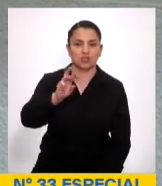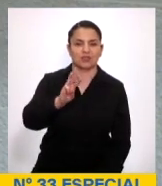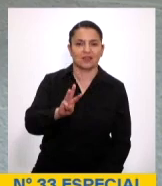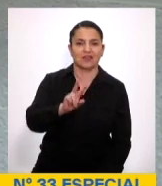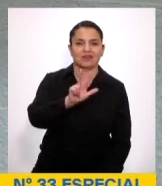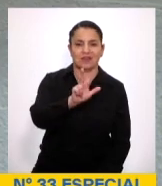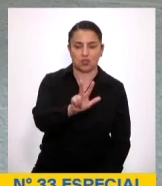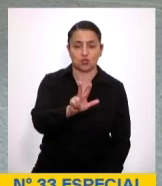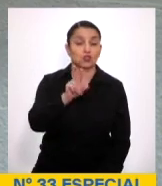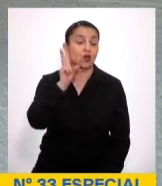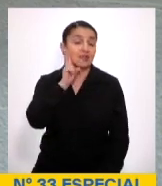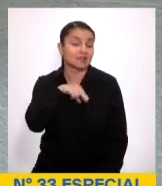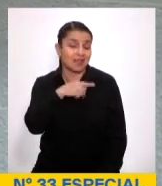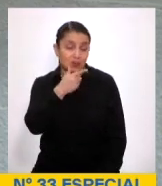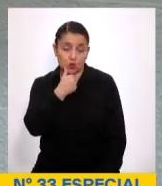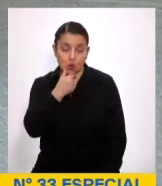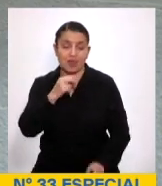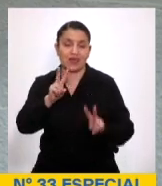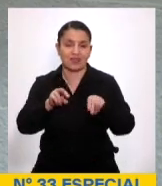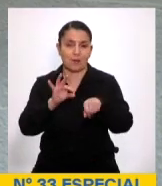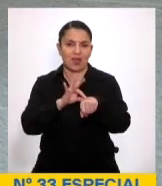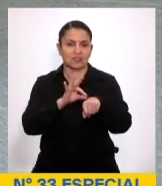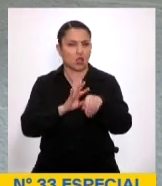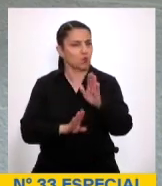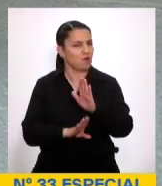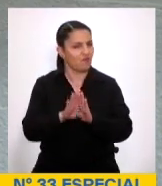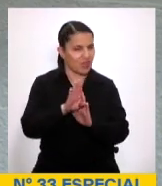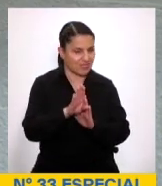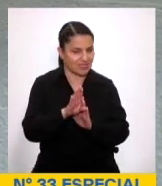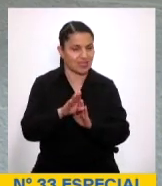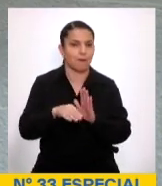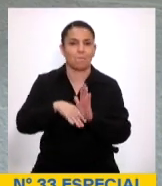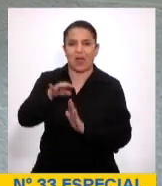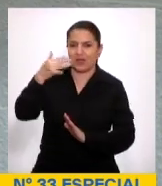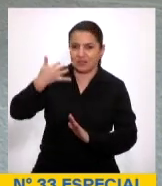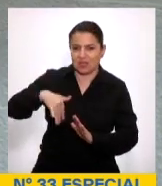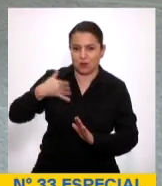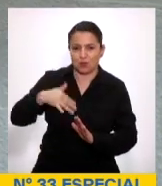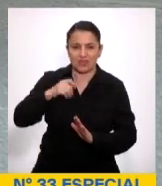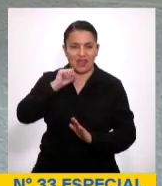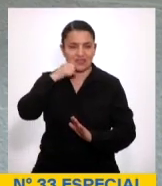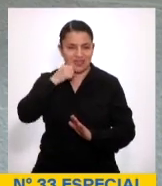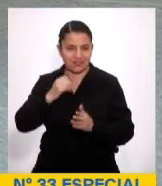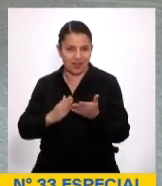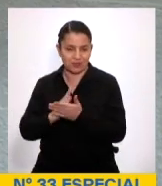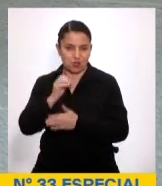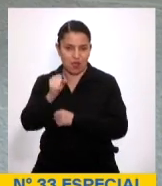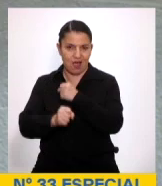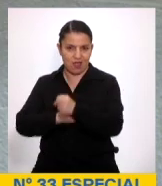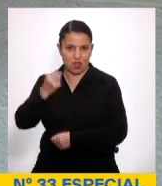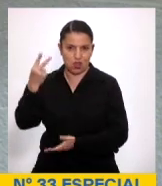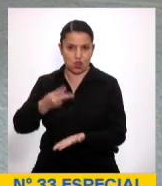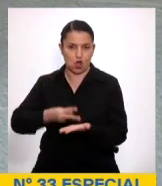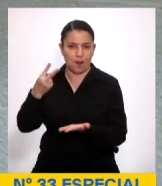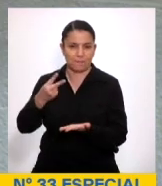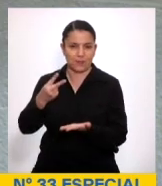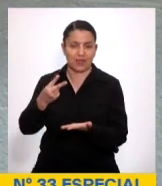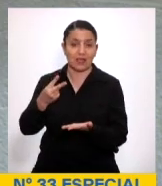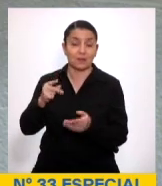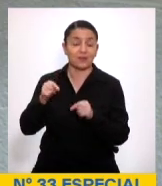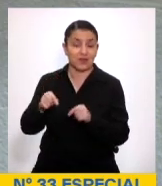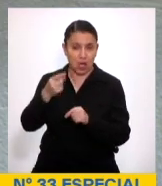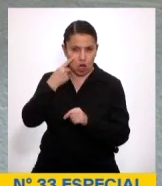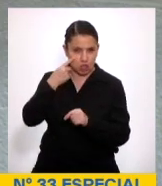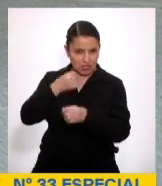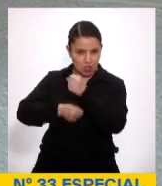sin duda dentro del ámbito de la salud los avances más recientes y más significativos fue la iniciada del año 2000 conocían ellos aquellos